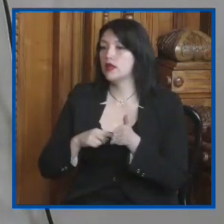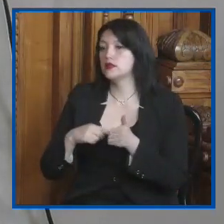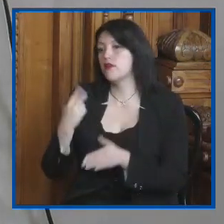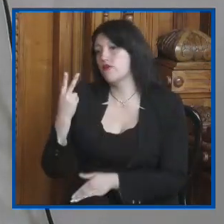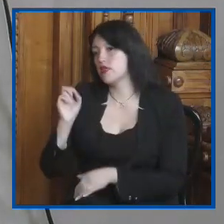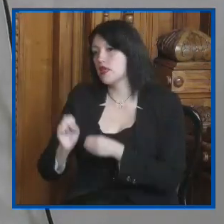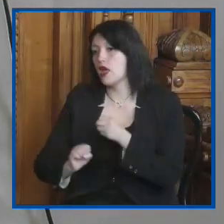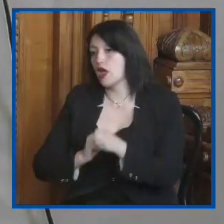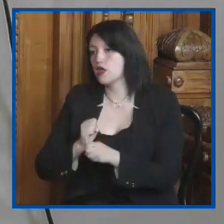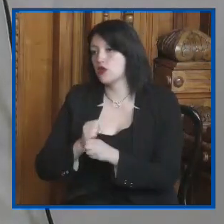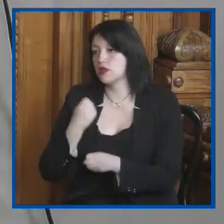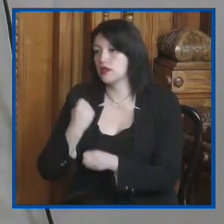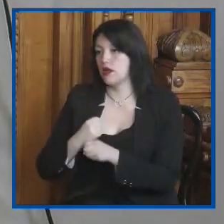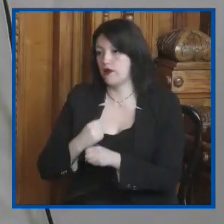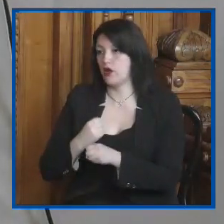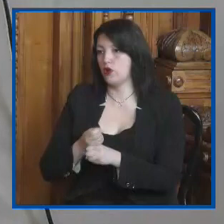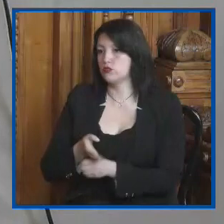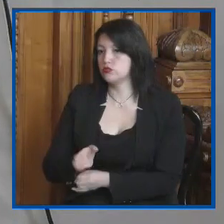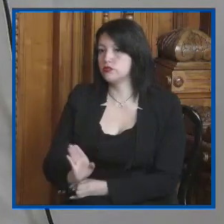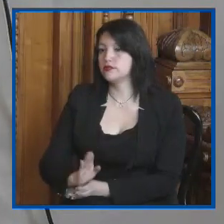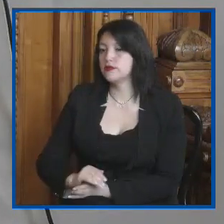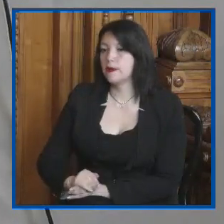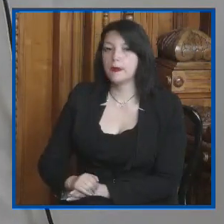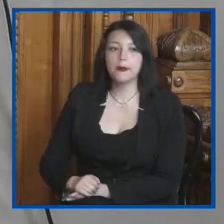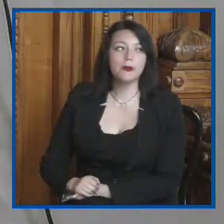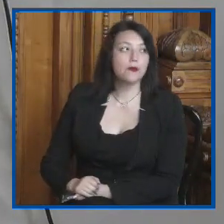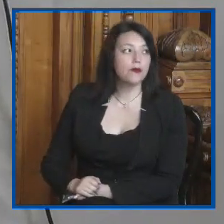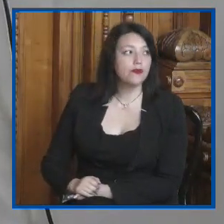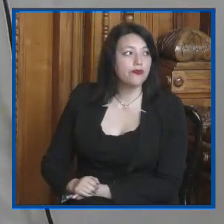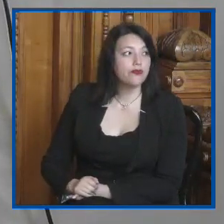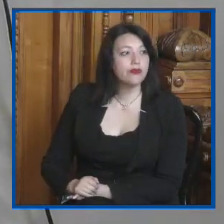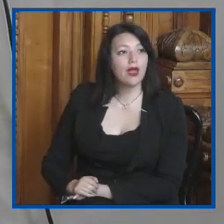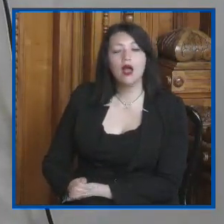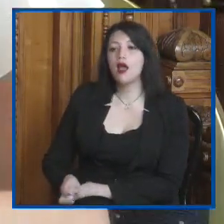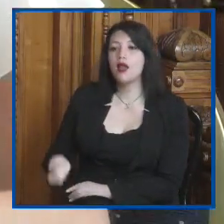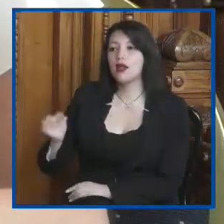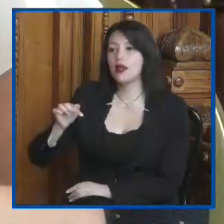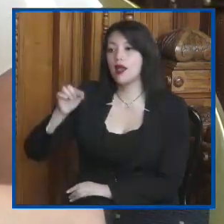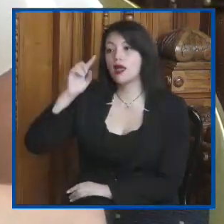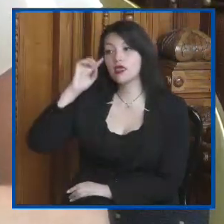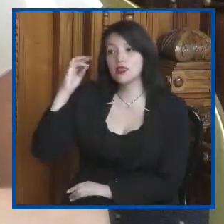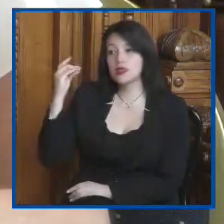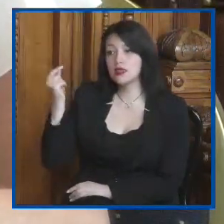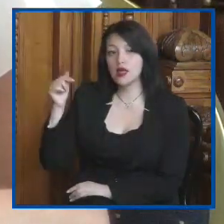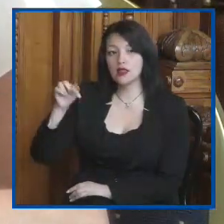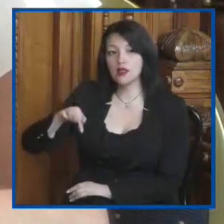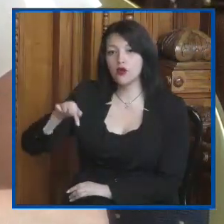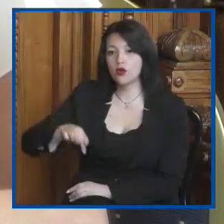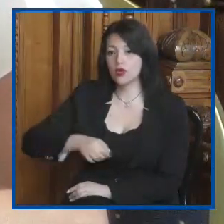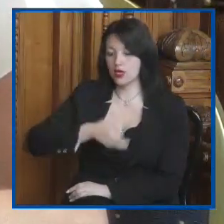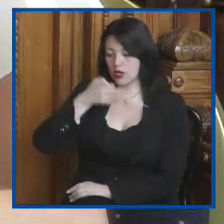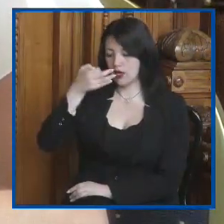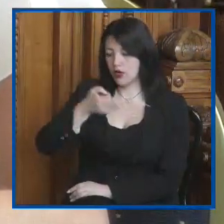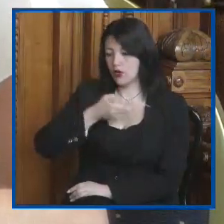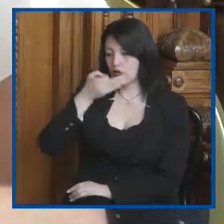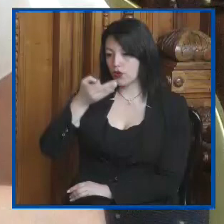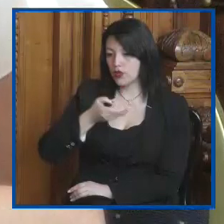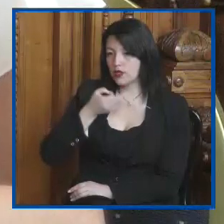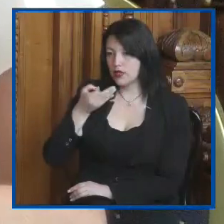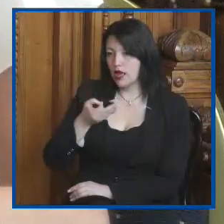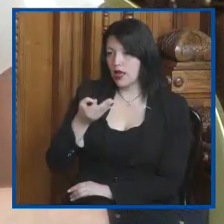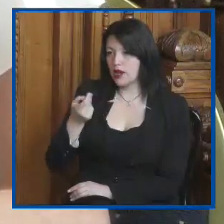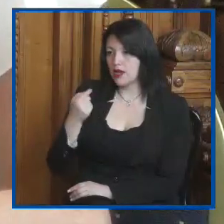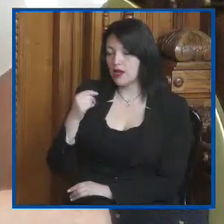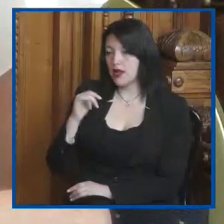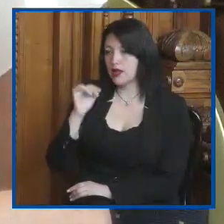20. Así que la idea de hoy es contarles la